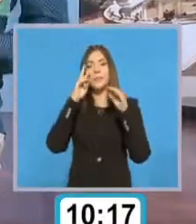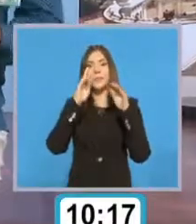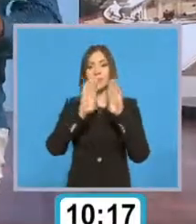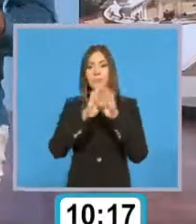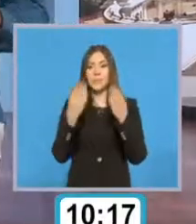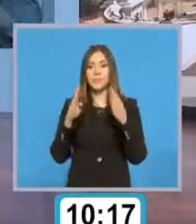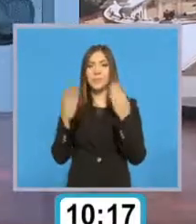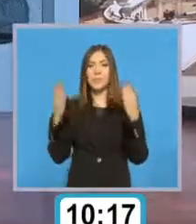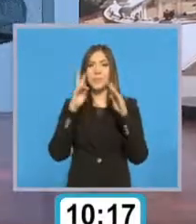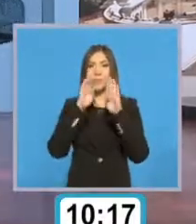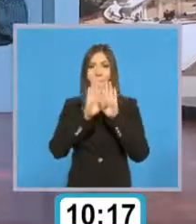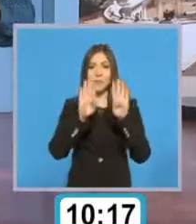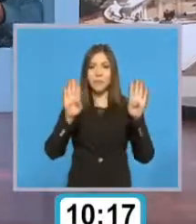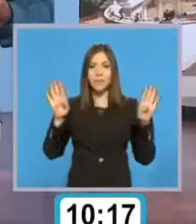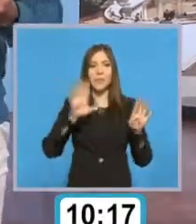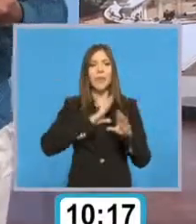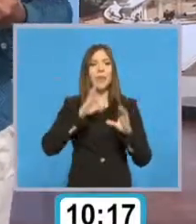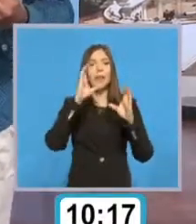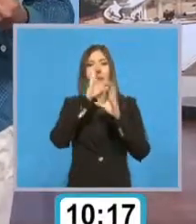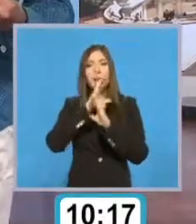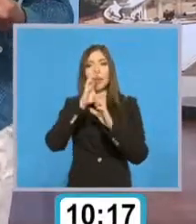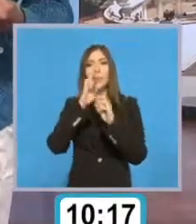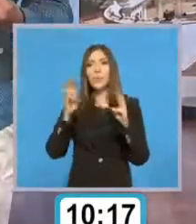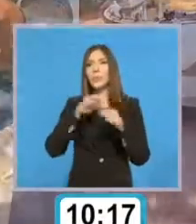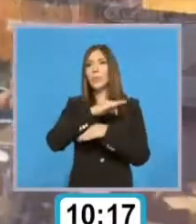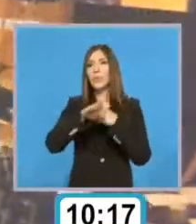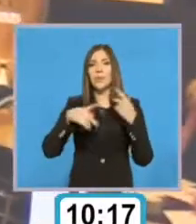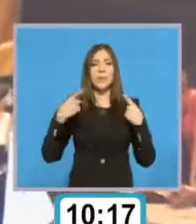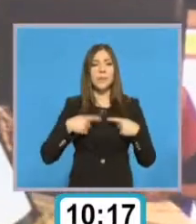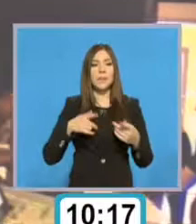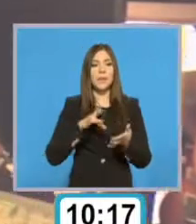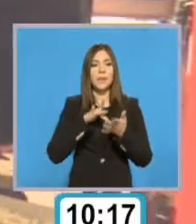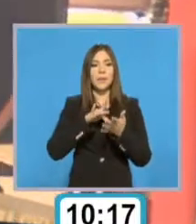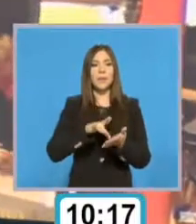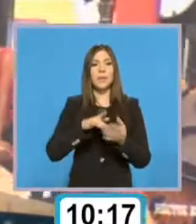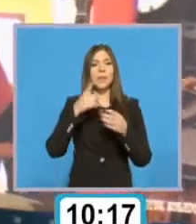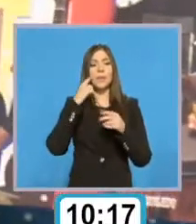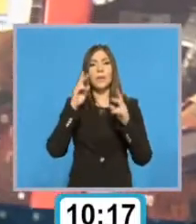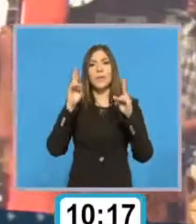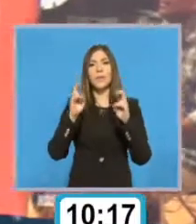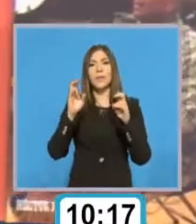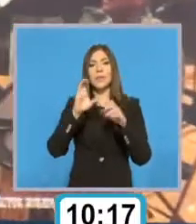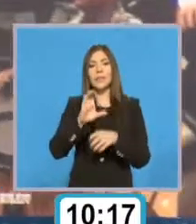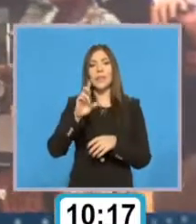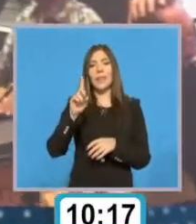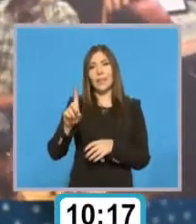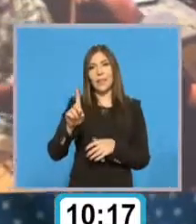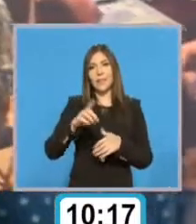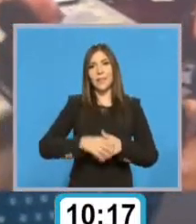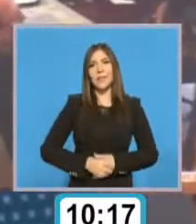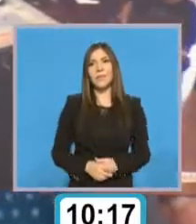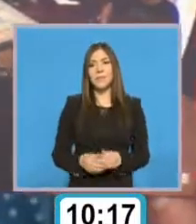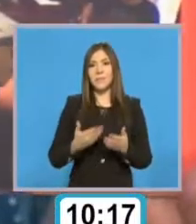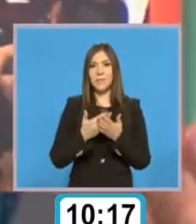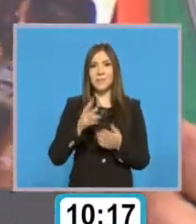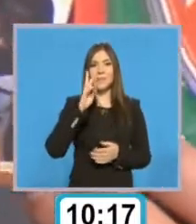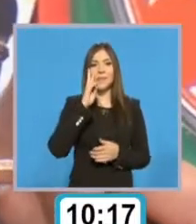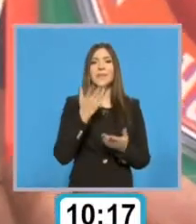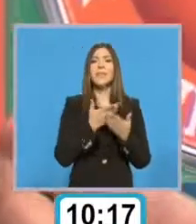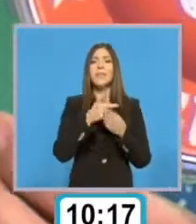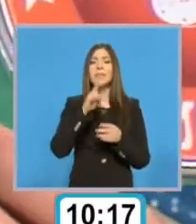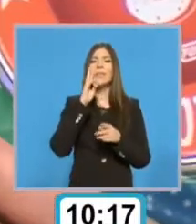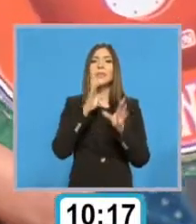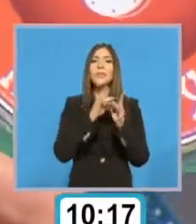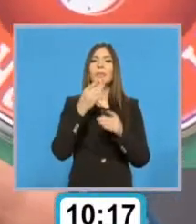cheque. Ahí están los coristas, los músicos, toda la gente que participó en este material discográfico. Claro. Ahí estamos checándolo. Cuéntame de